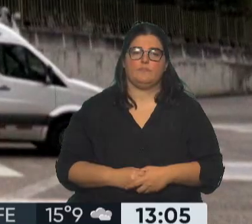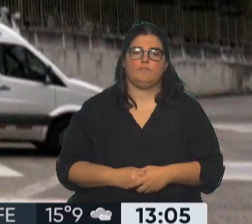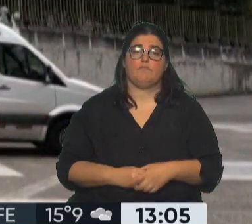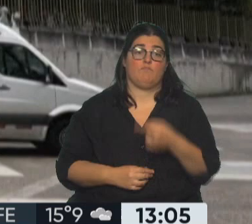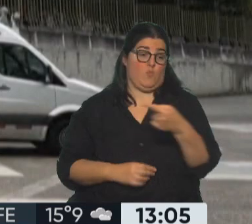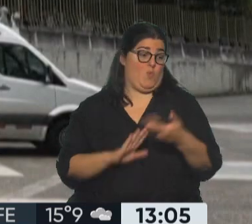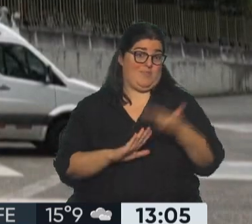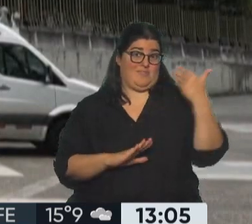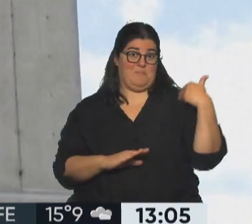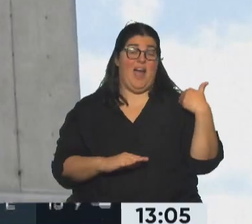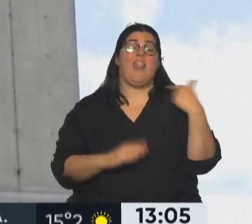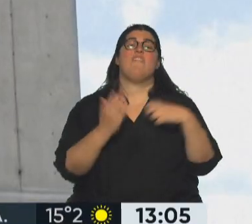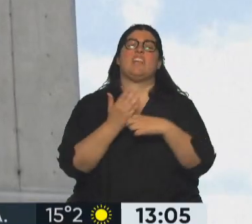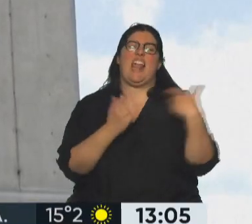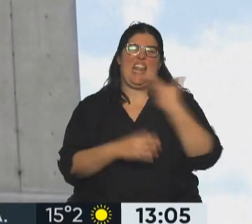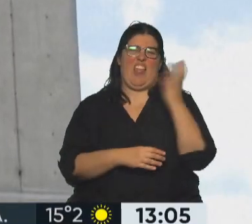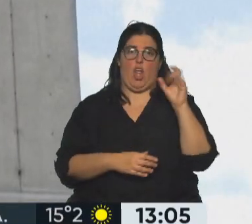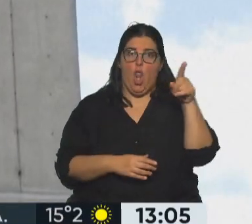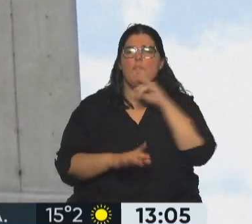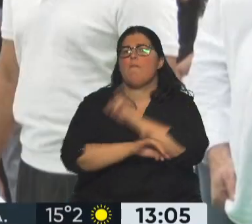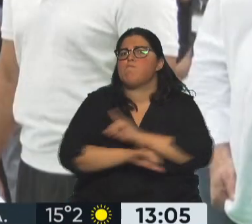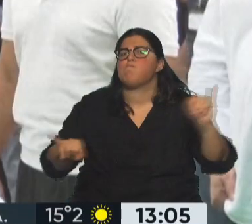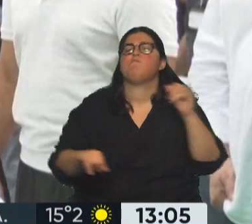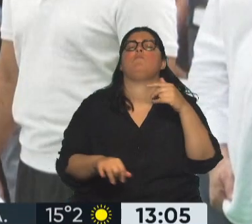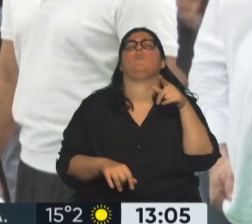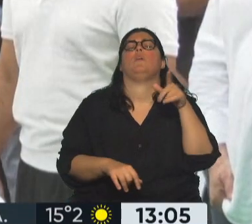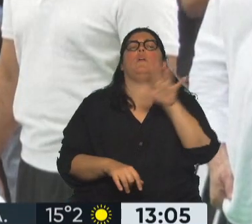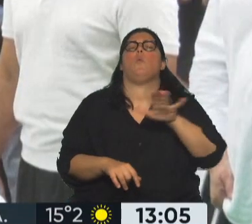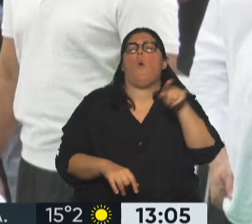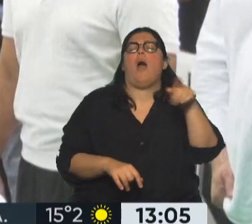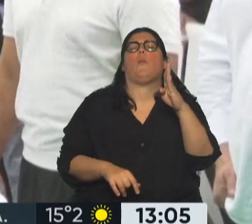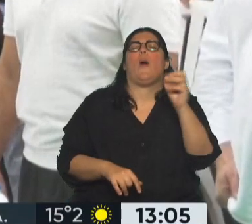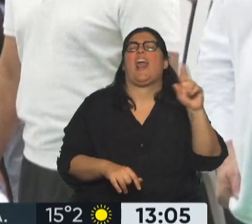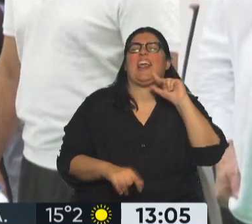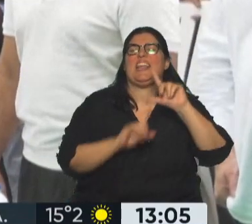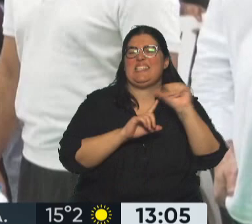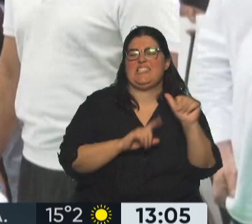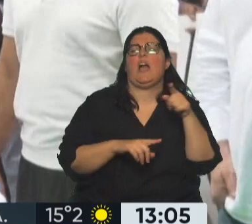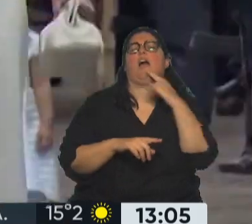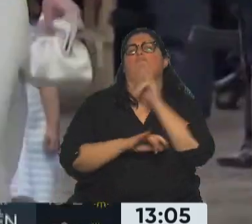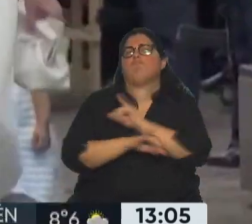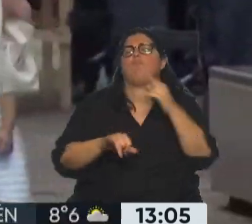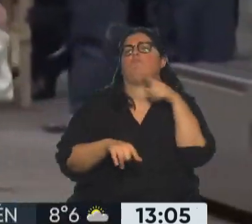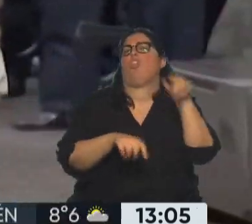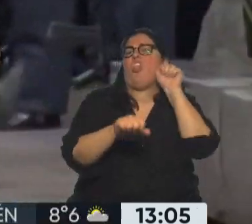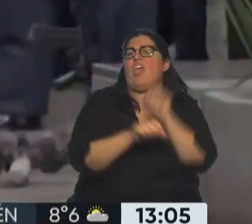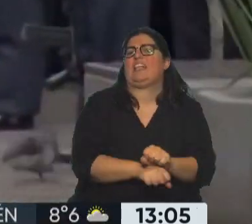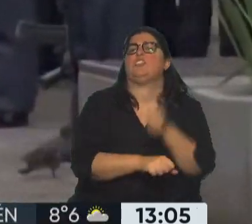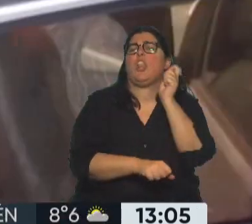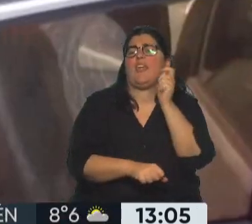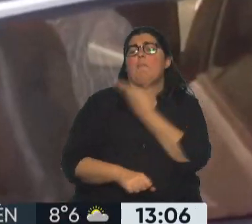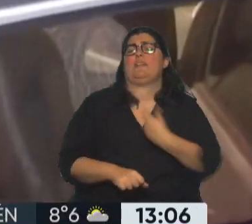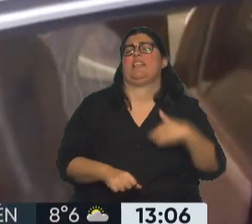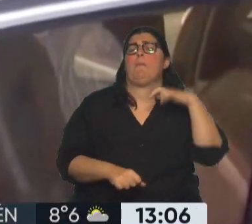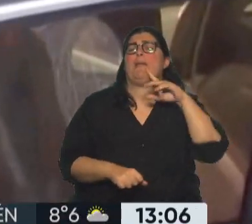Hace una semana, la Fiscalía General de Colombia anunciaba la detención en Barranquilla de Nicolás Petro Burgos, hijo del presidente Gustavo Petro